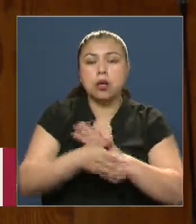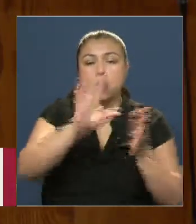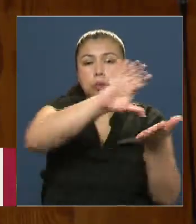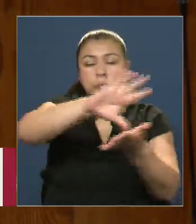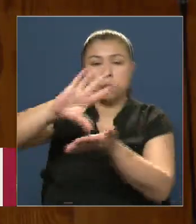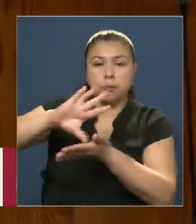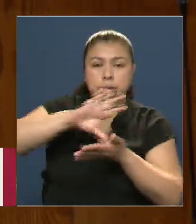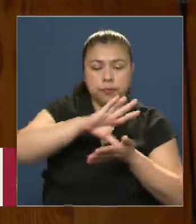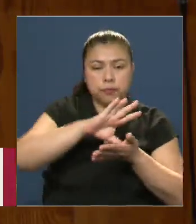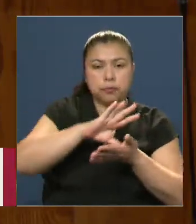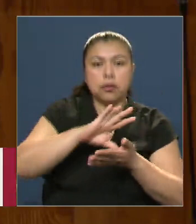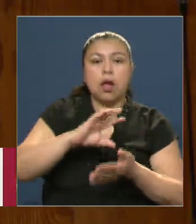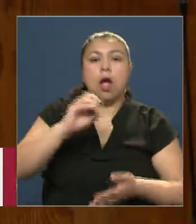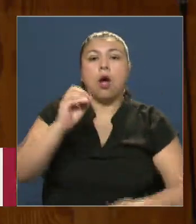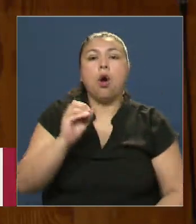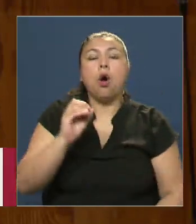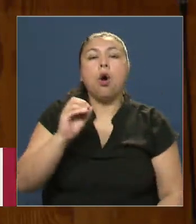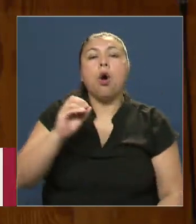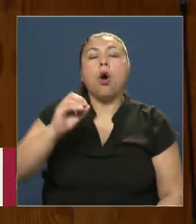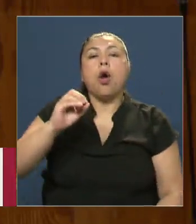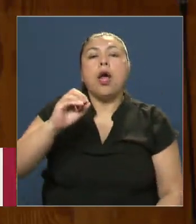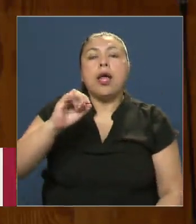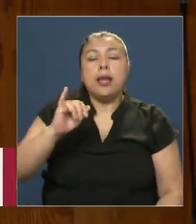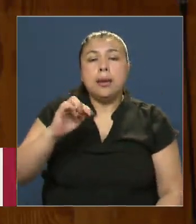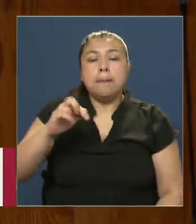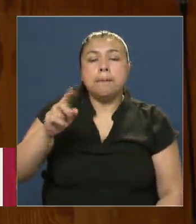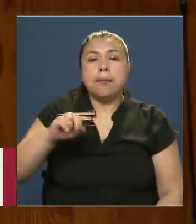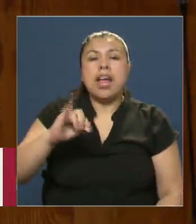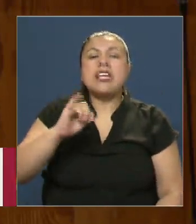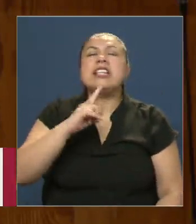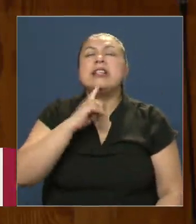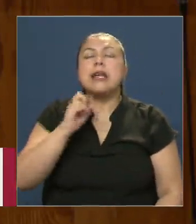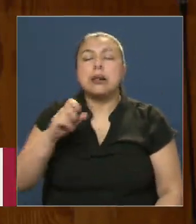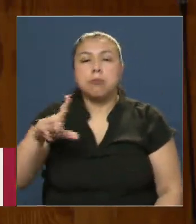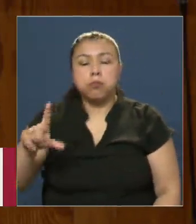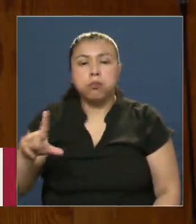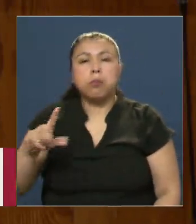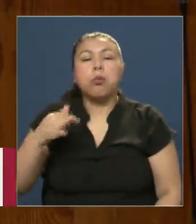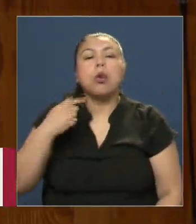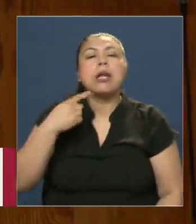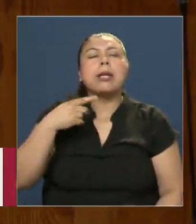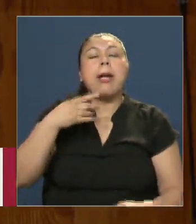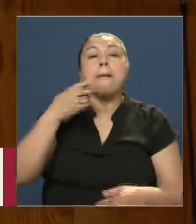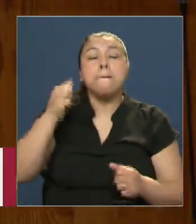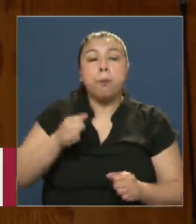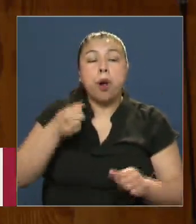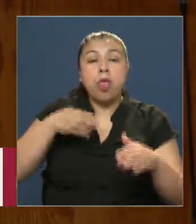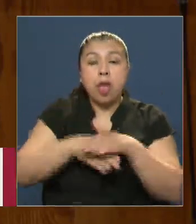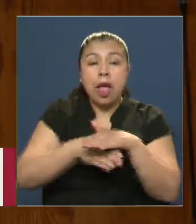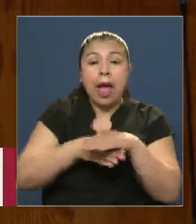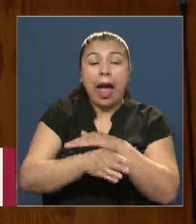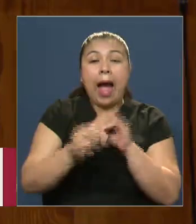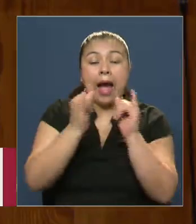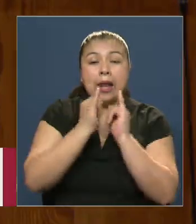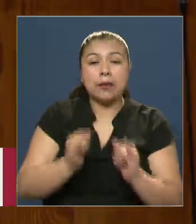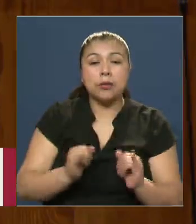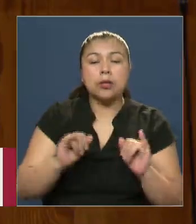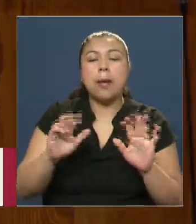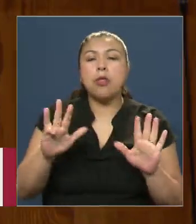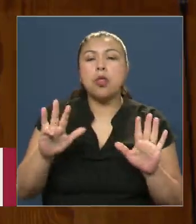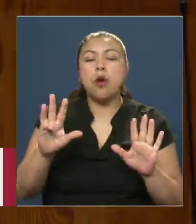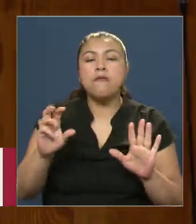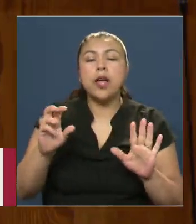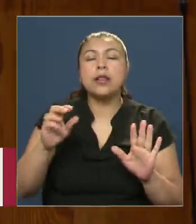que son parte de OIPC Interpol, lo que le permite obtener acceso a las bases de datos que contienen más de 90